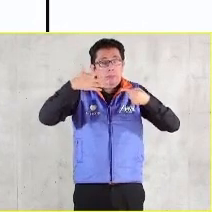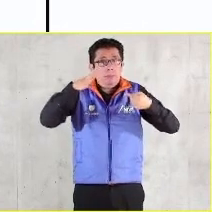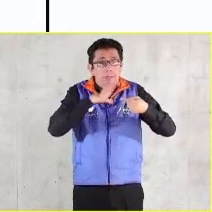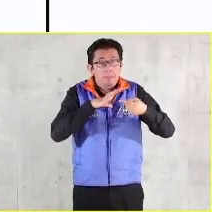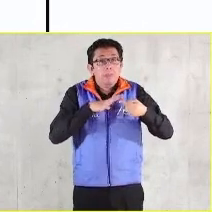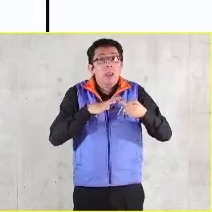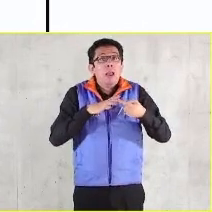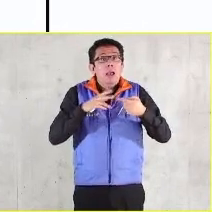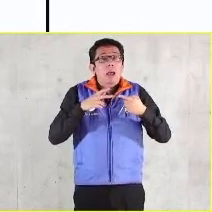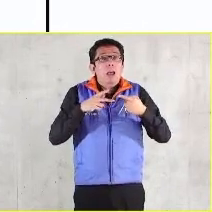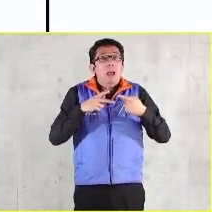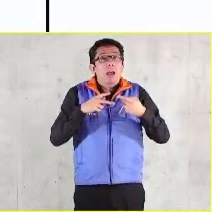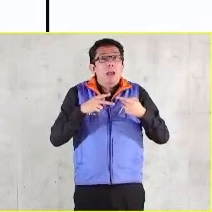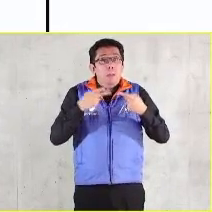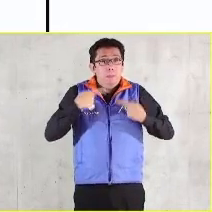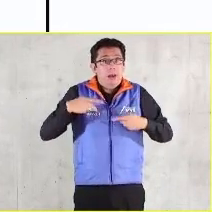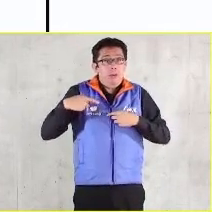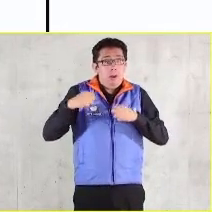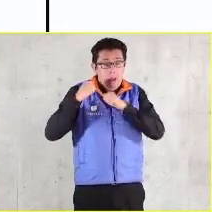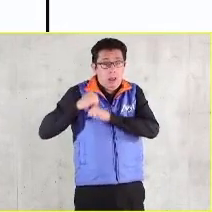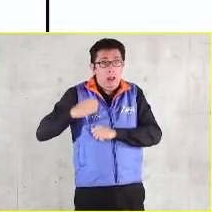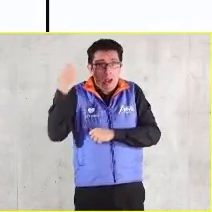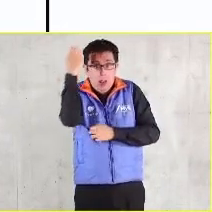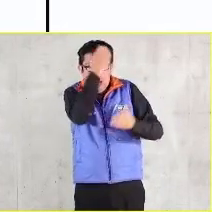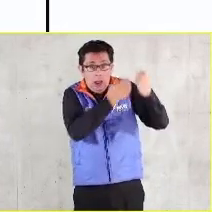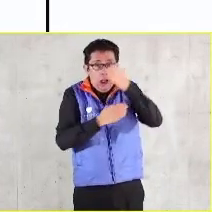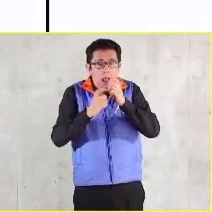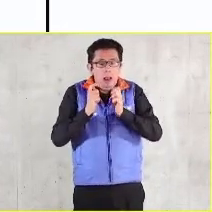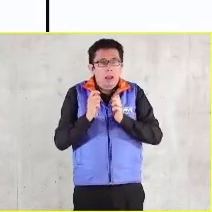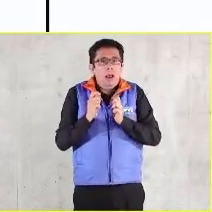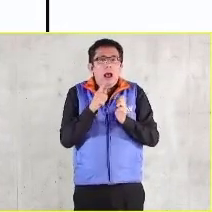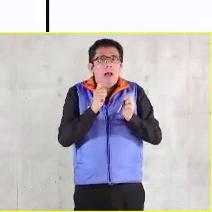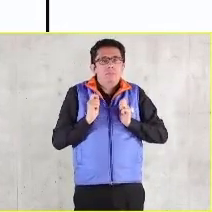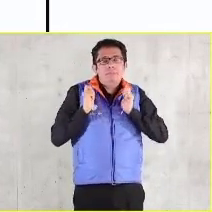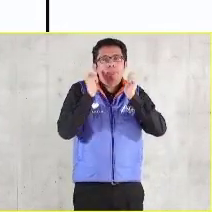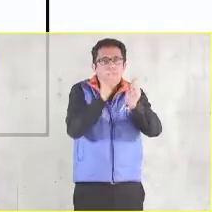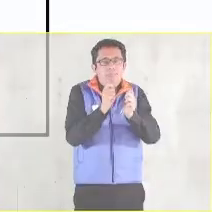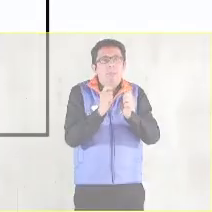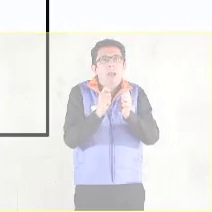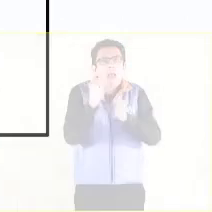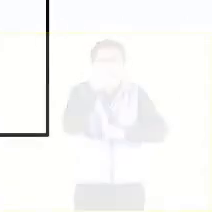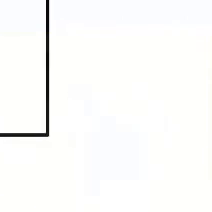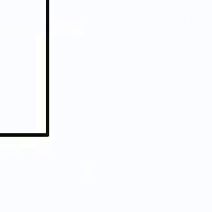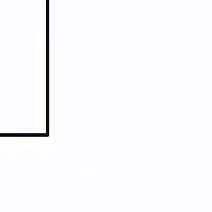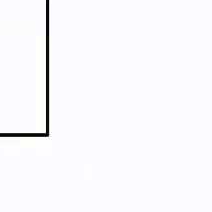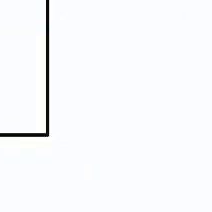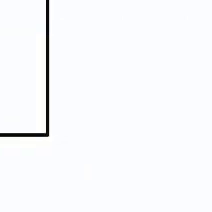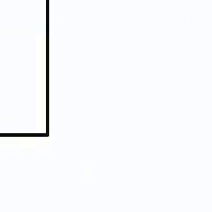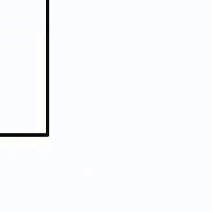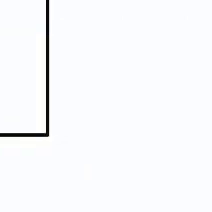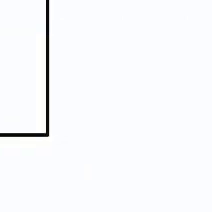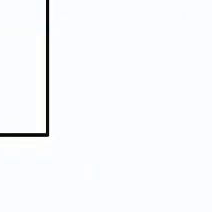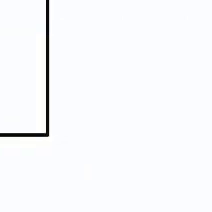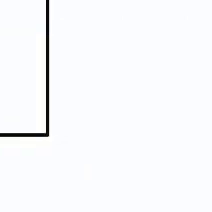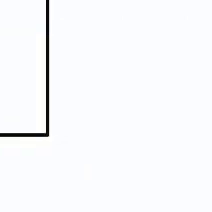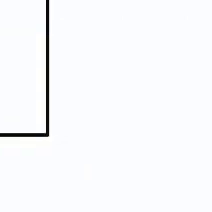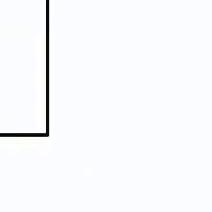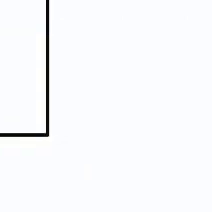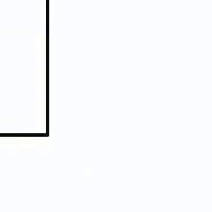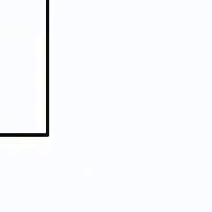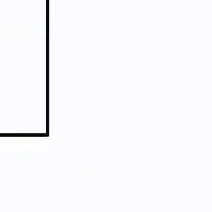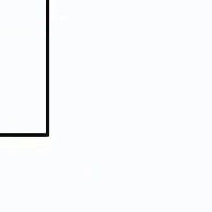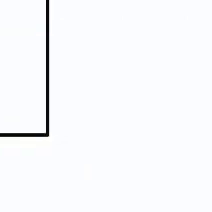asignaba un conjunto de empresas y ese evaluador daba de alguna manera o calificaba la calidad de la evidencia.